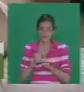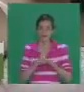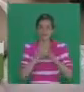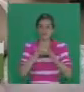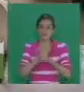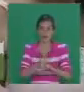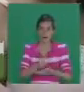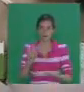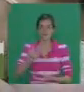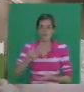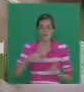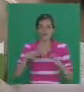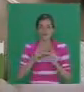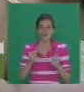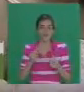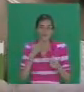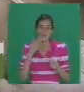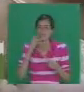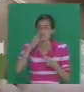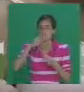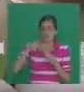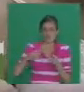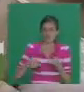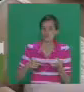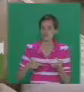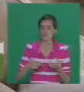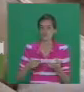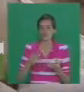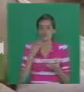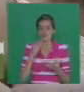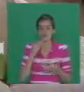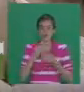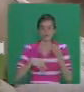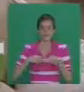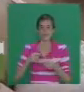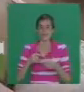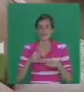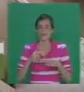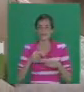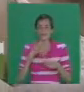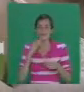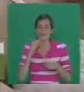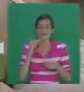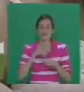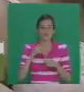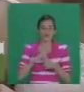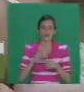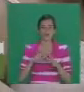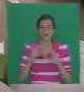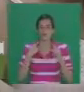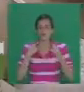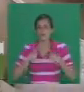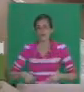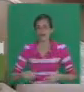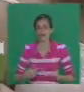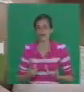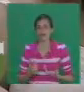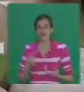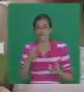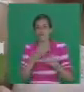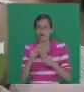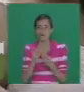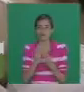ayudar, ¿verdad?, en todos los enseres, a hacer el censo de lo que se les ha perdido para buscarle